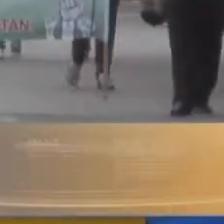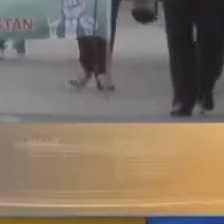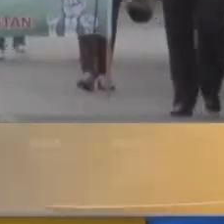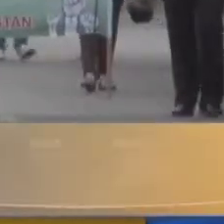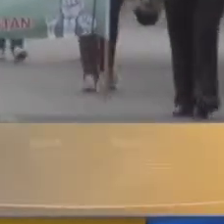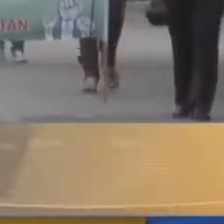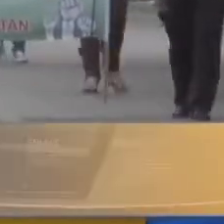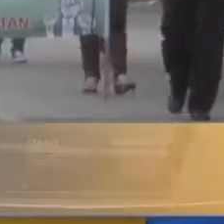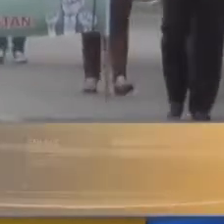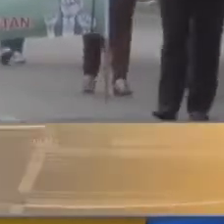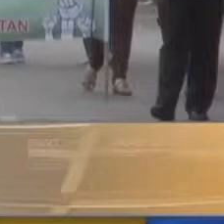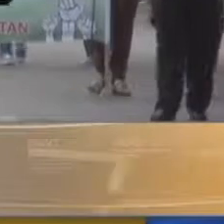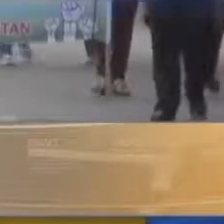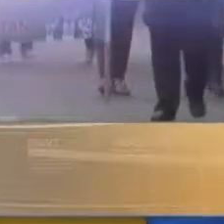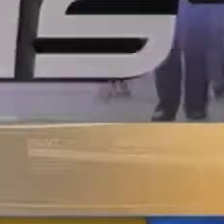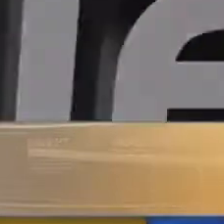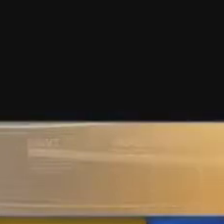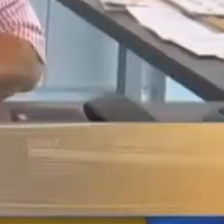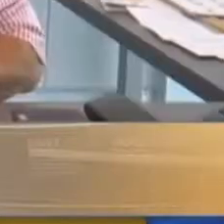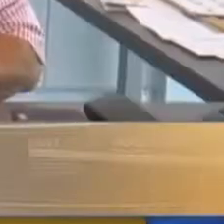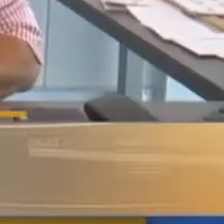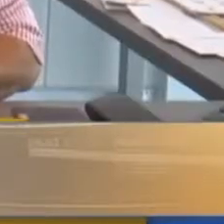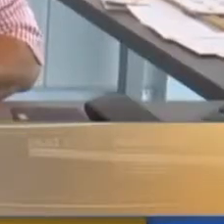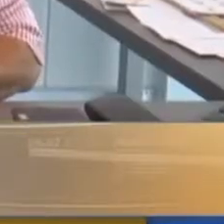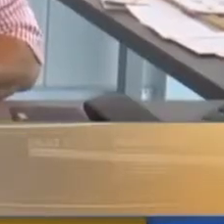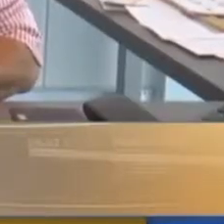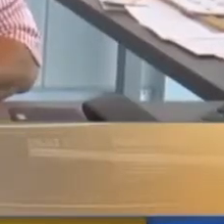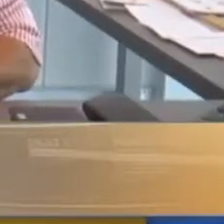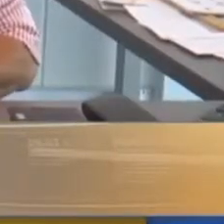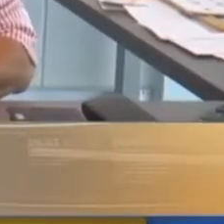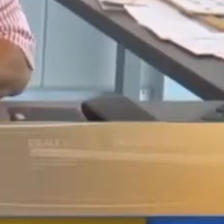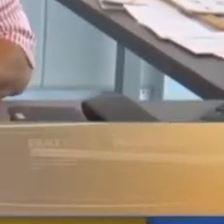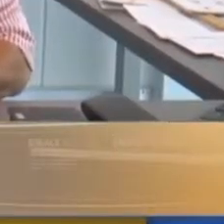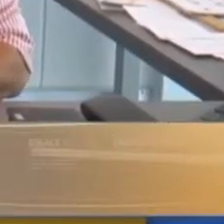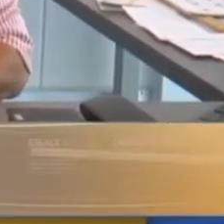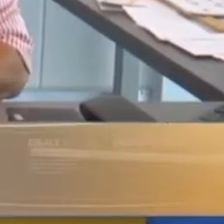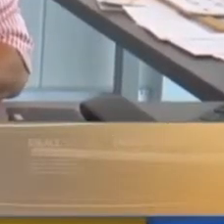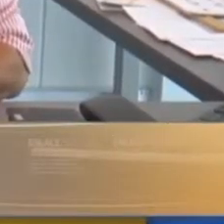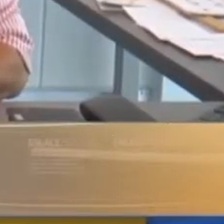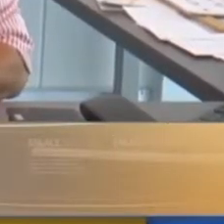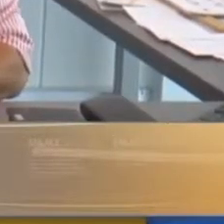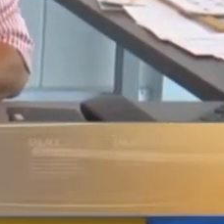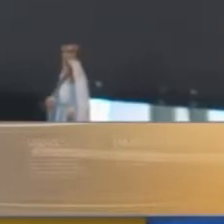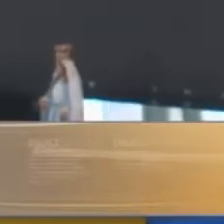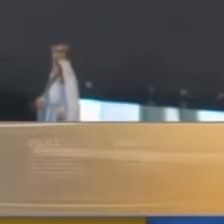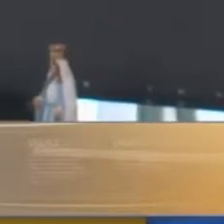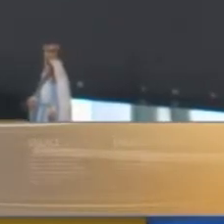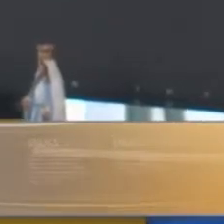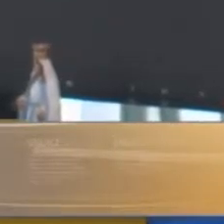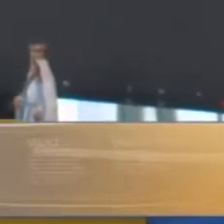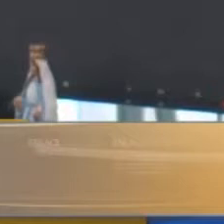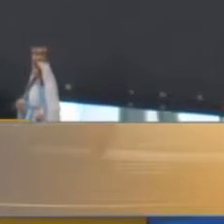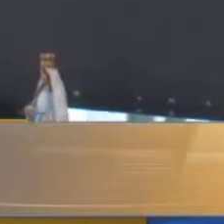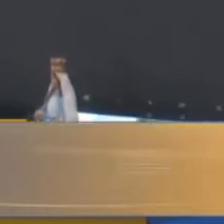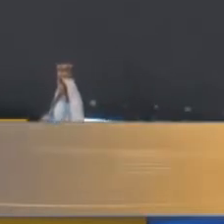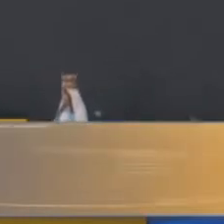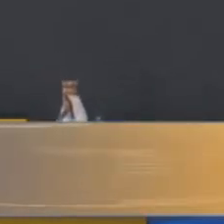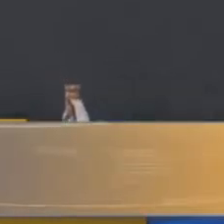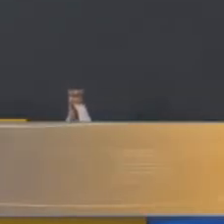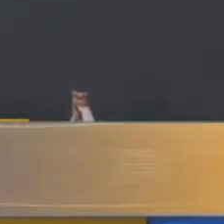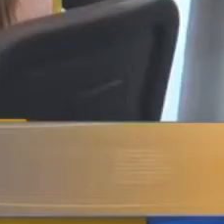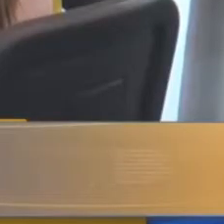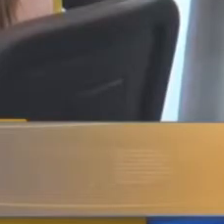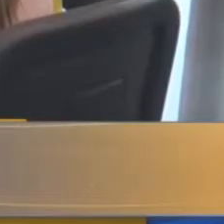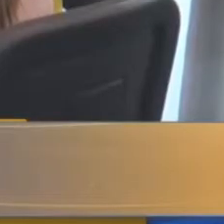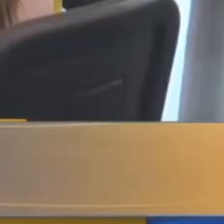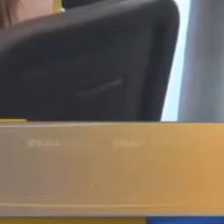tarde frente a las instalaciones de la DIAN. Termina su labor como fiscal seccional del Magdalena Medio, Fidel Gómez. Asume ahora como procurador judicial